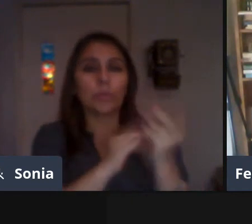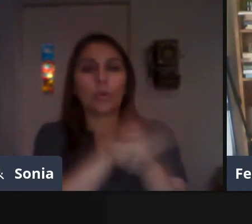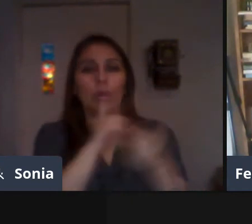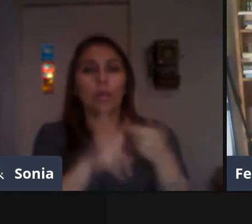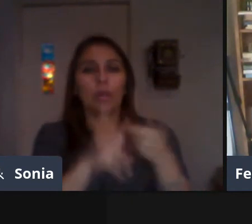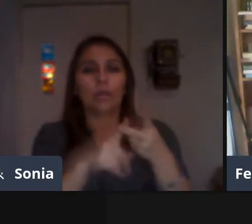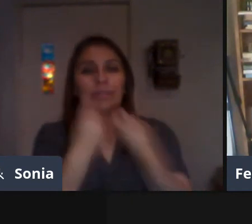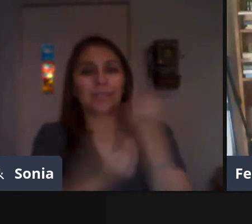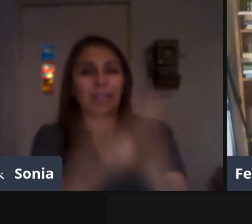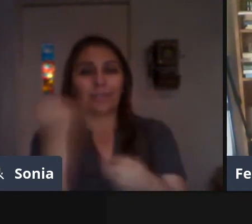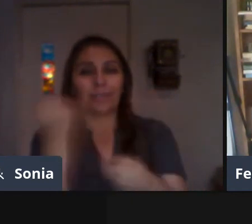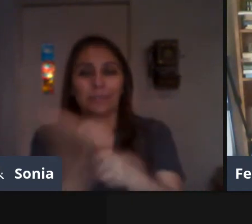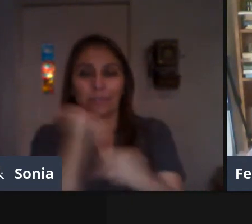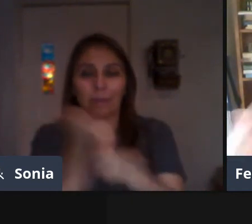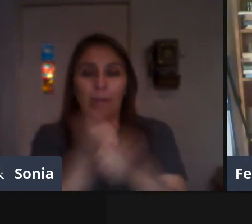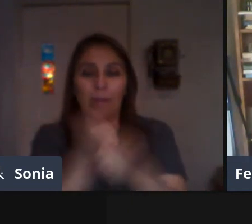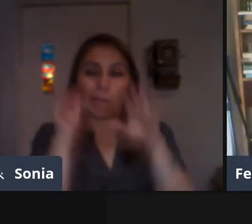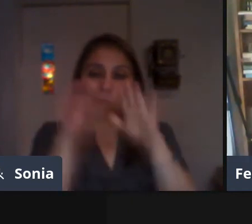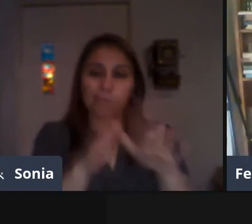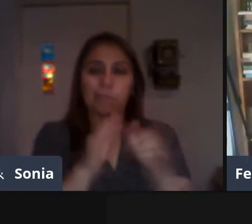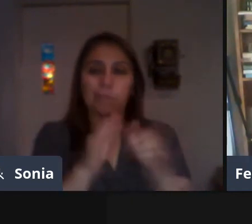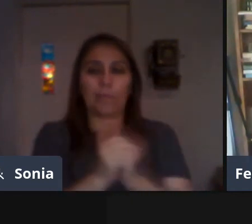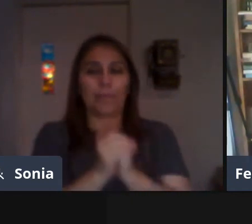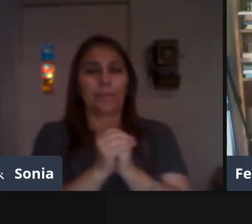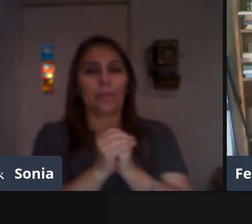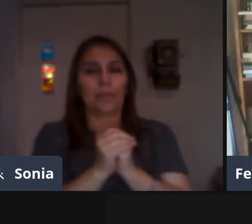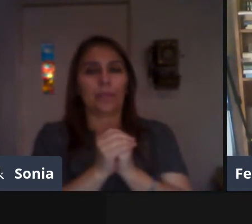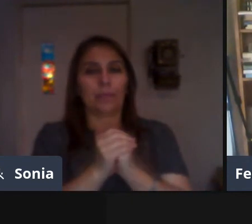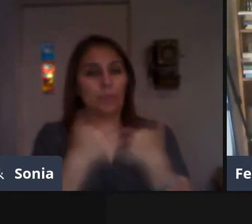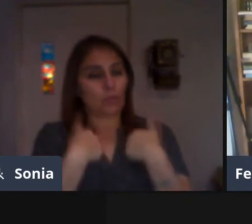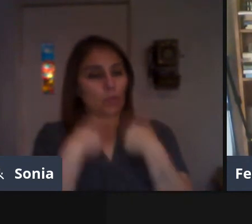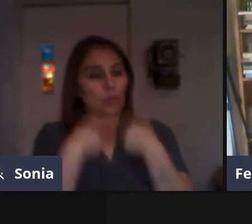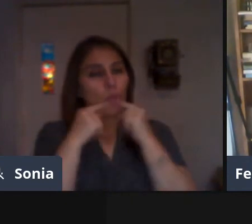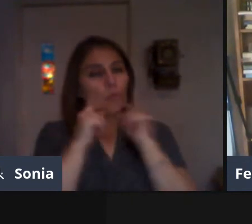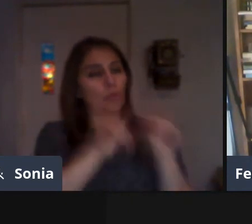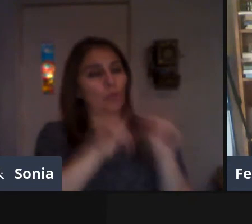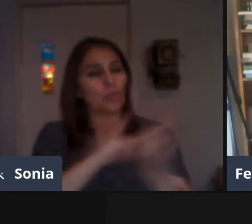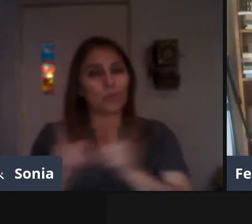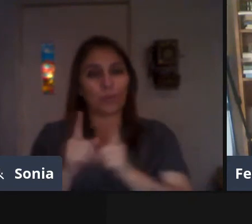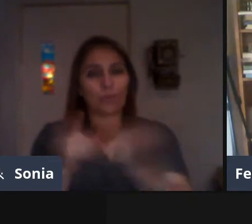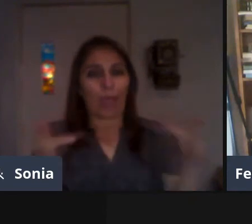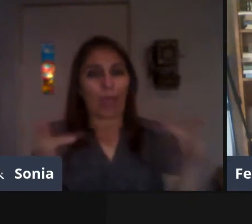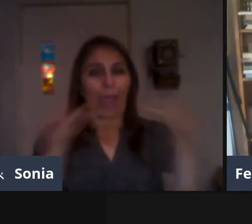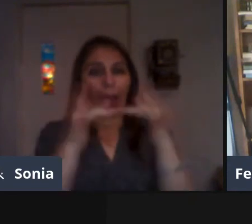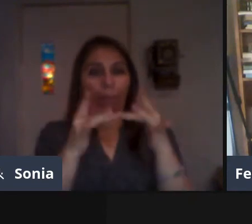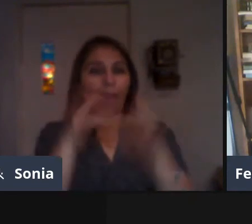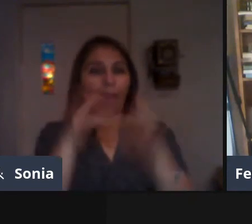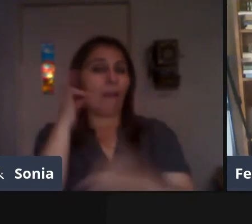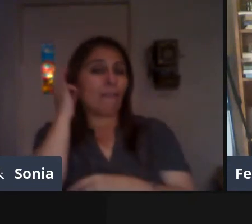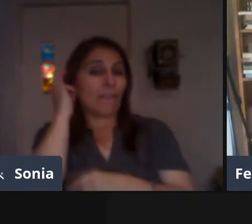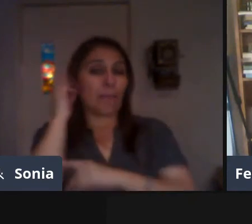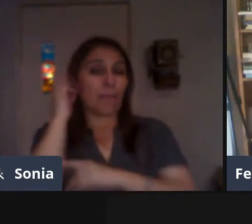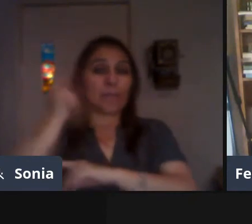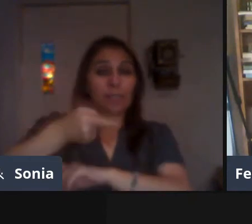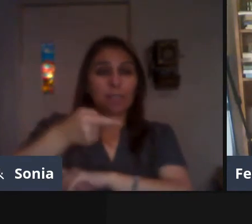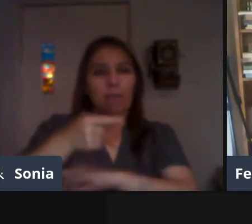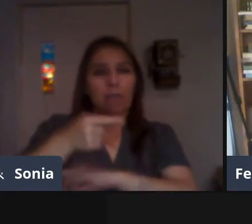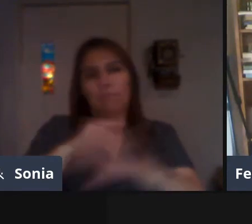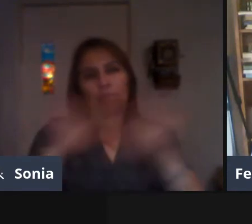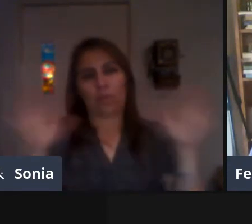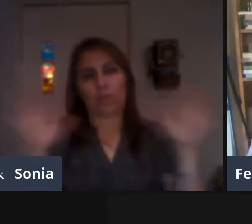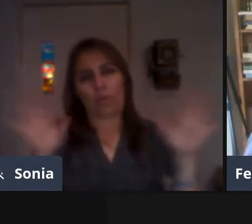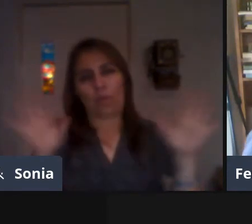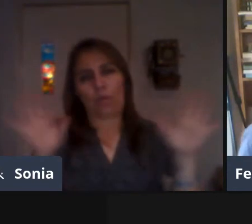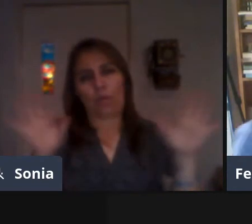allí no no tengo el discurso de gamonéu como sobre éste tengo para hablar desde la novena desde